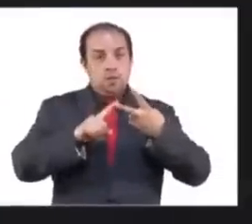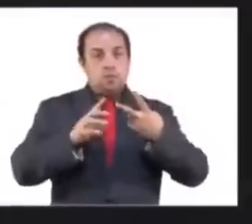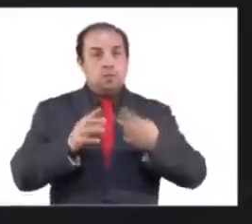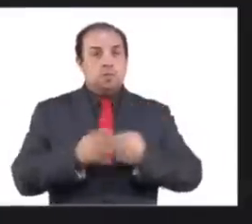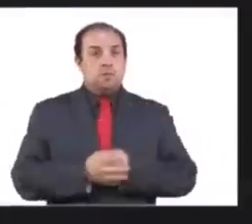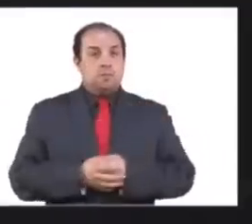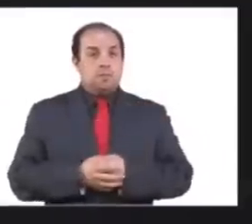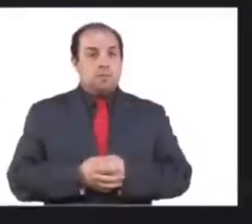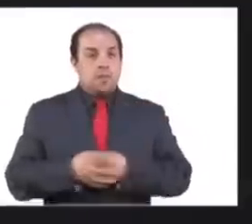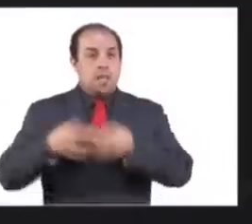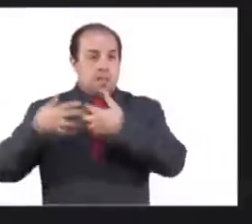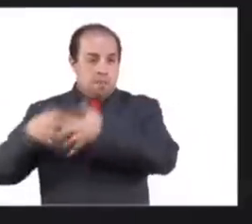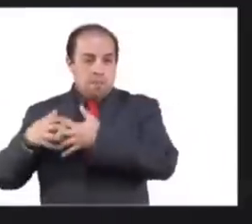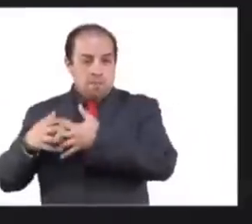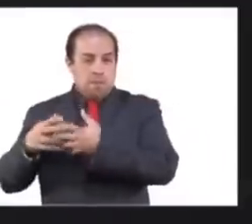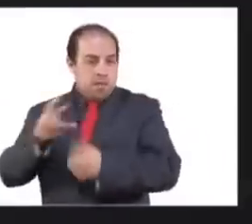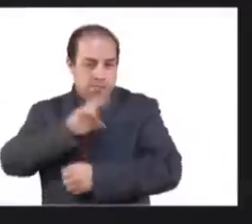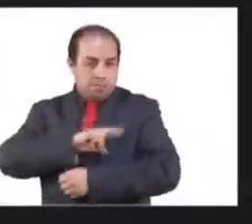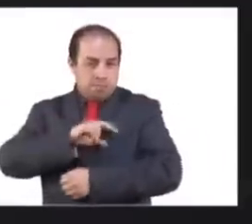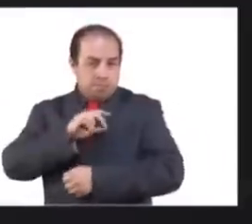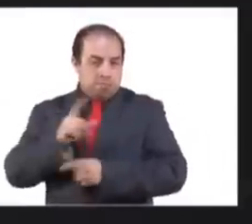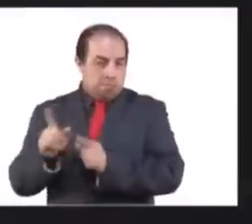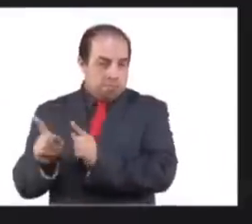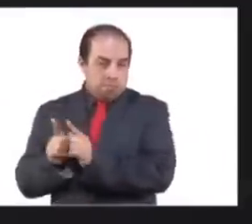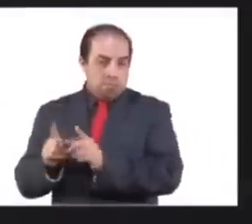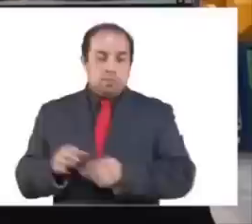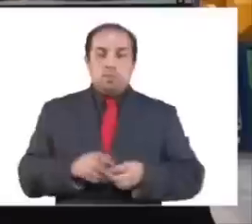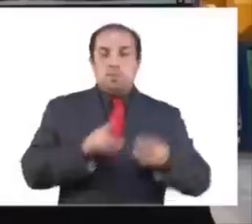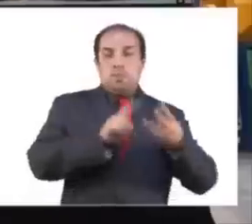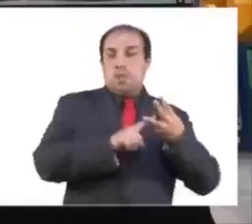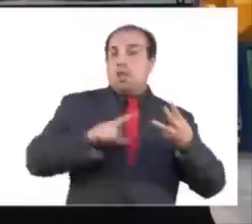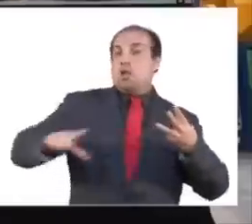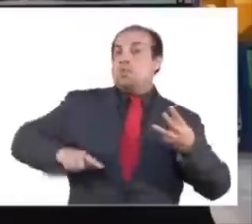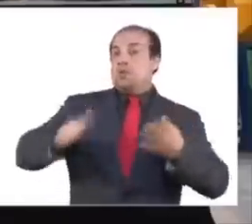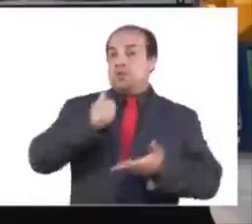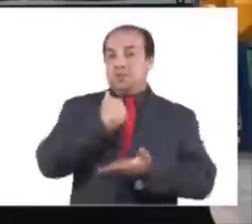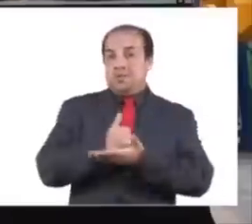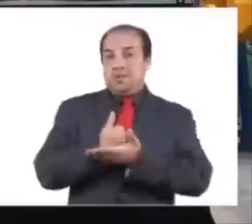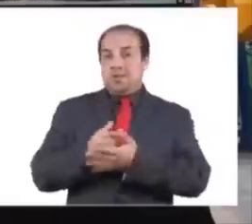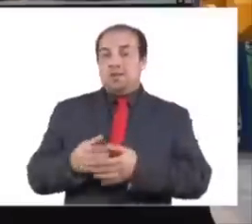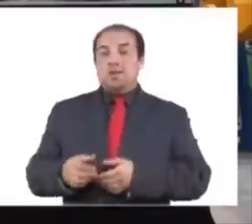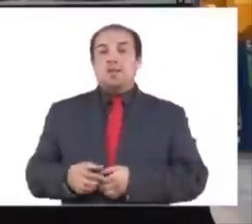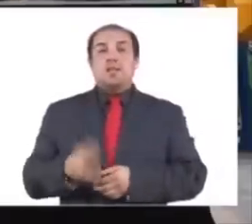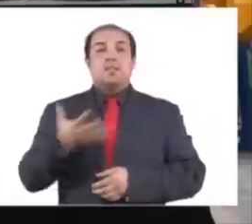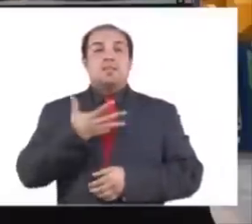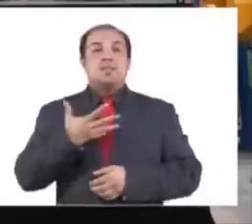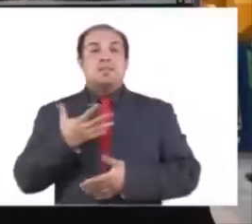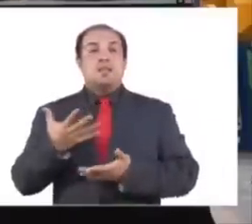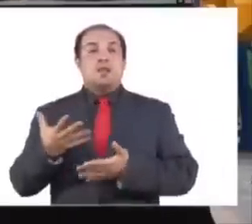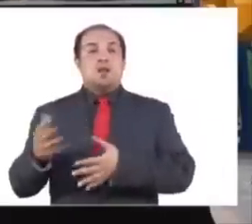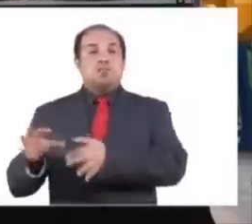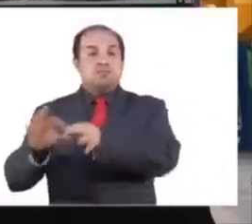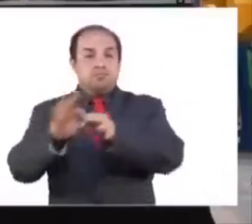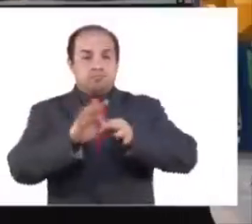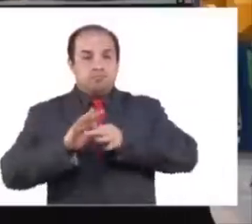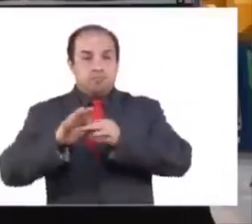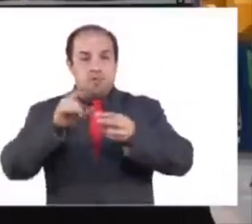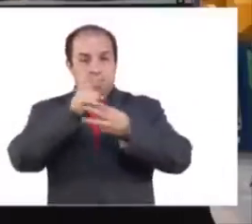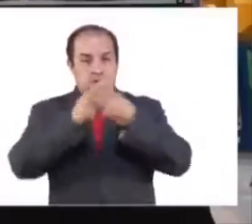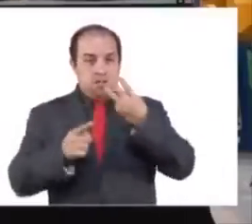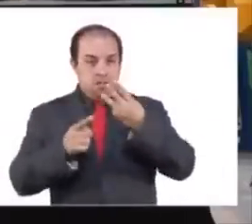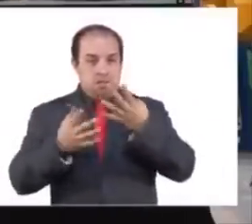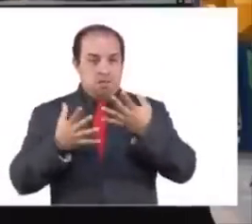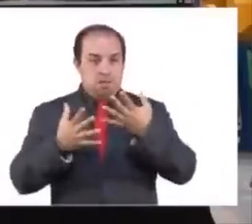una pequeña empresa privada y el gobierno de la ciudad. Es una relación tripartita. Así que de alguna manera